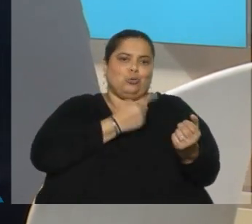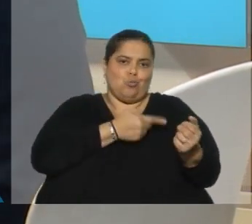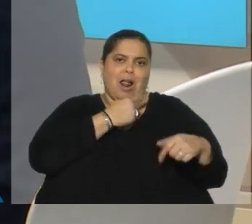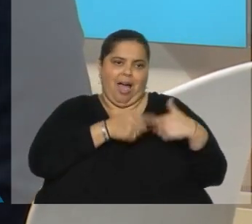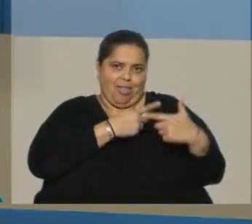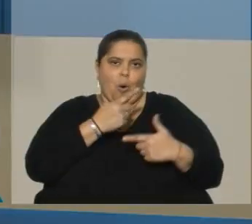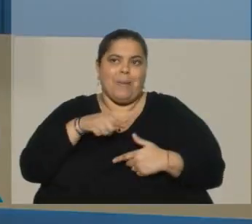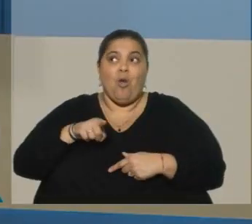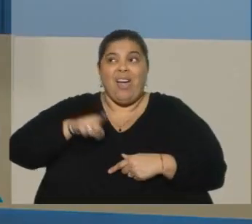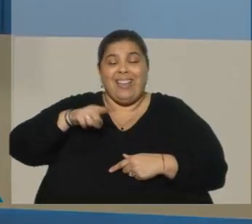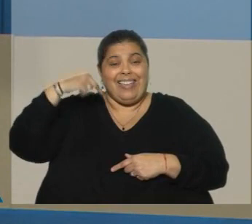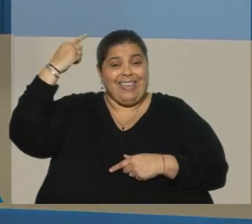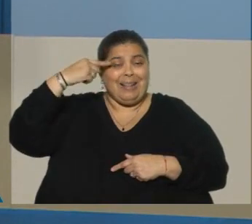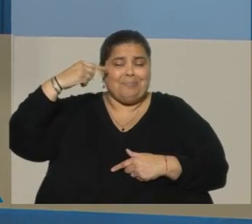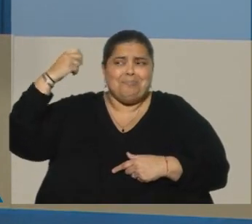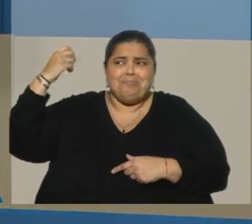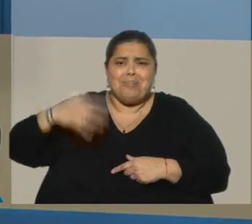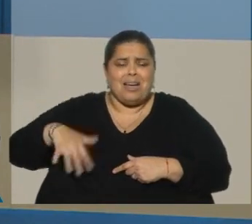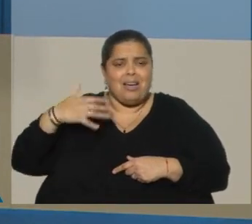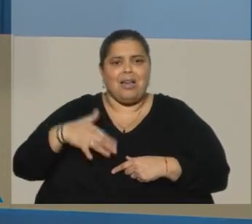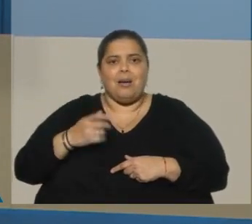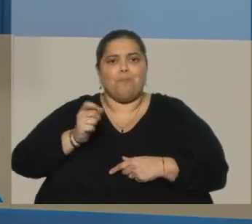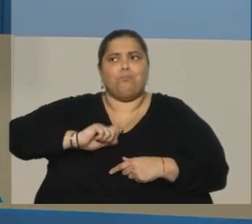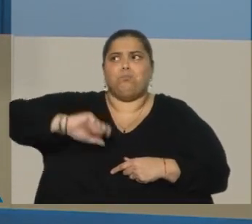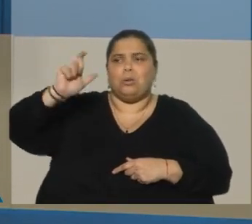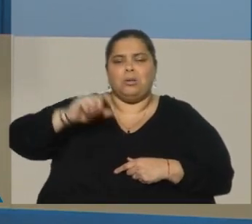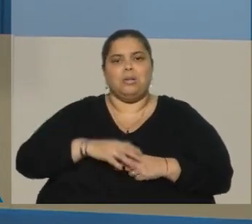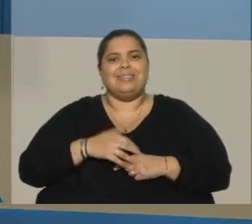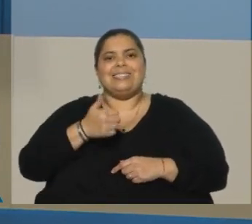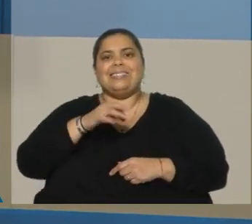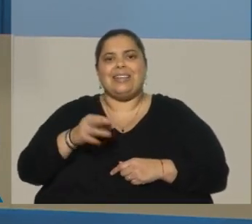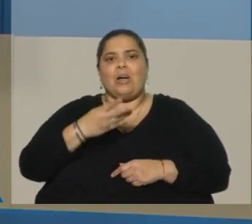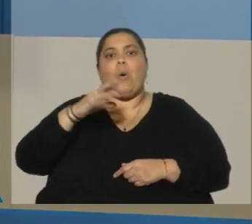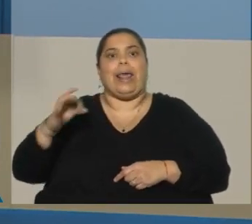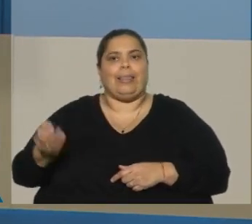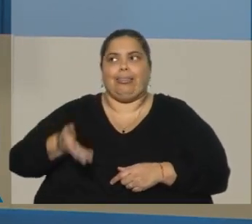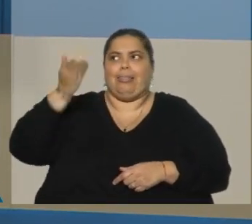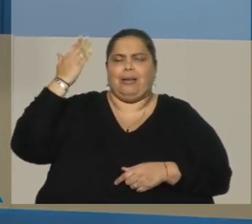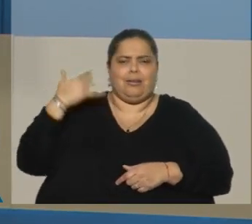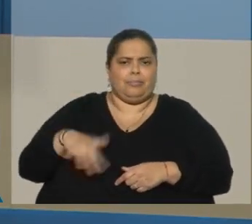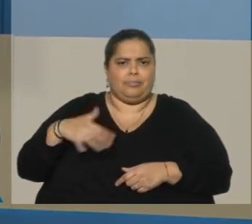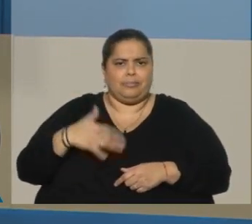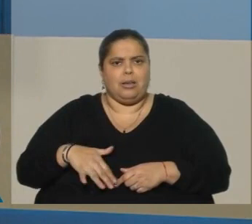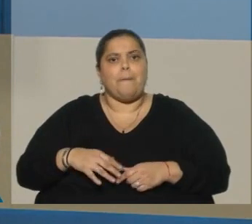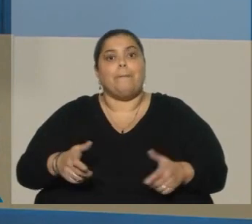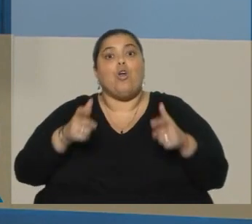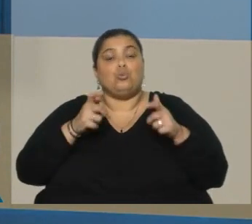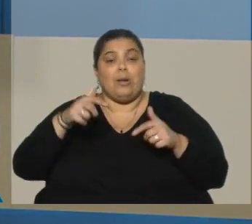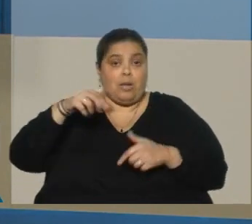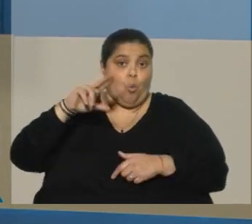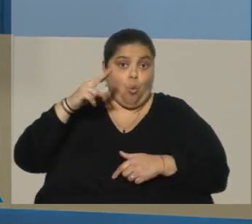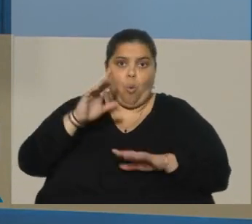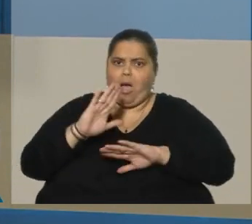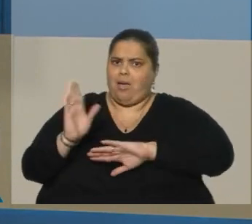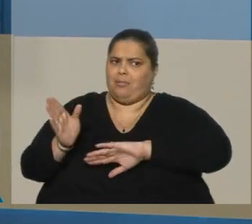digo. Estamos acostumbrados a números de 40, 50, 60% de inflación anual hace muchos años atrás. Por suerte, el Uruguay pudo